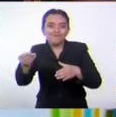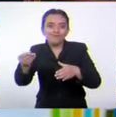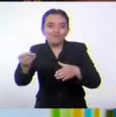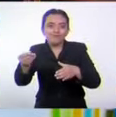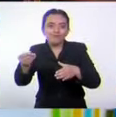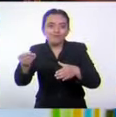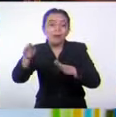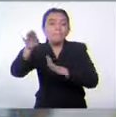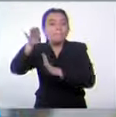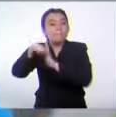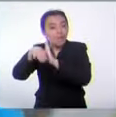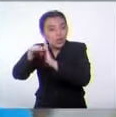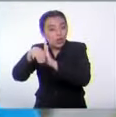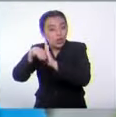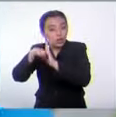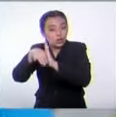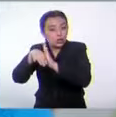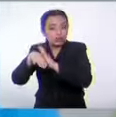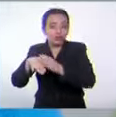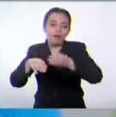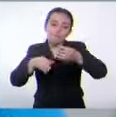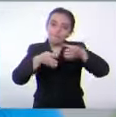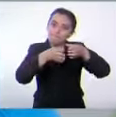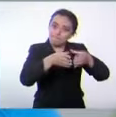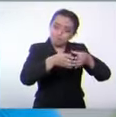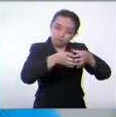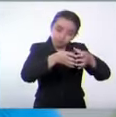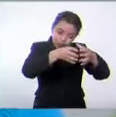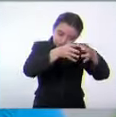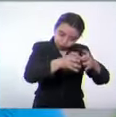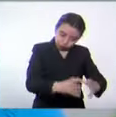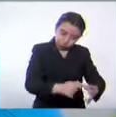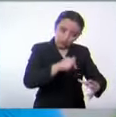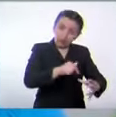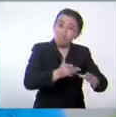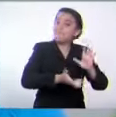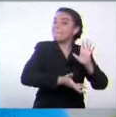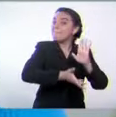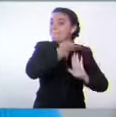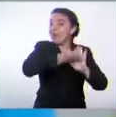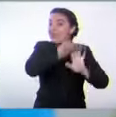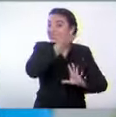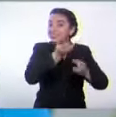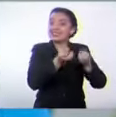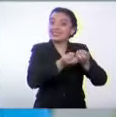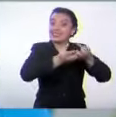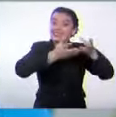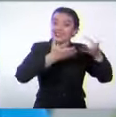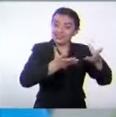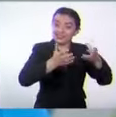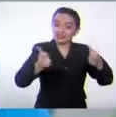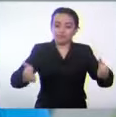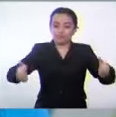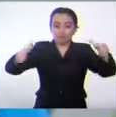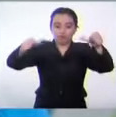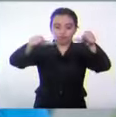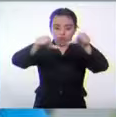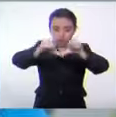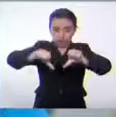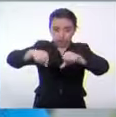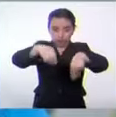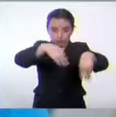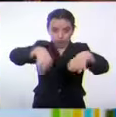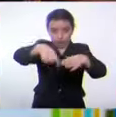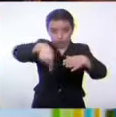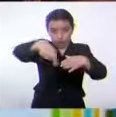menor cantidad, y por un solvente, que es la sustancia que se encuentra en mayor cantidad y es la fase